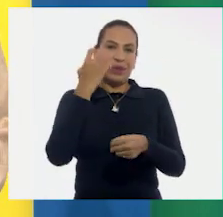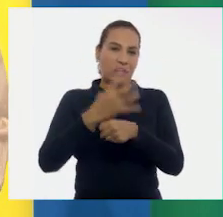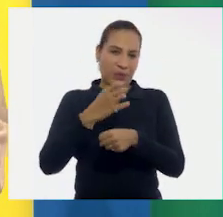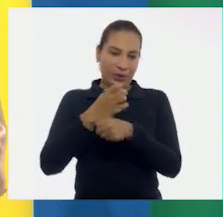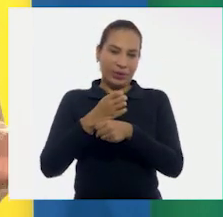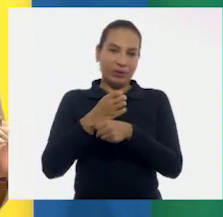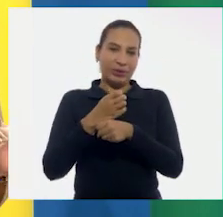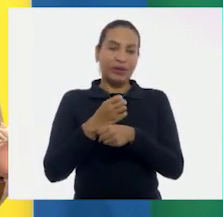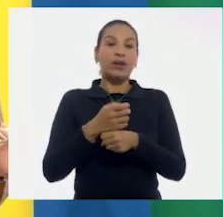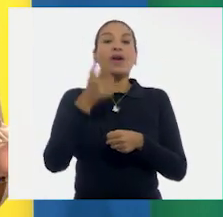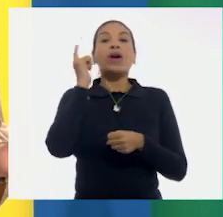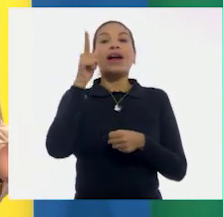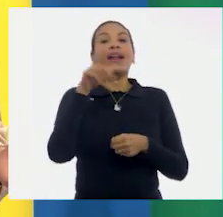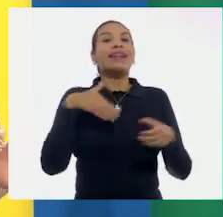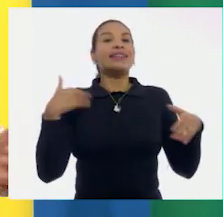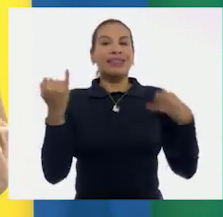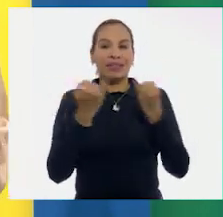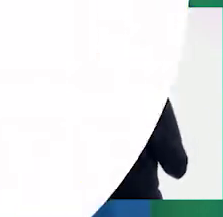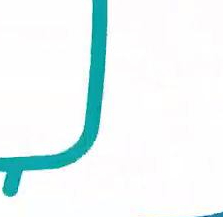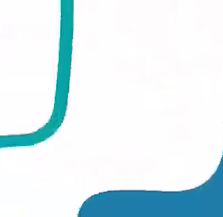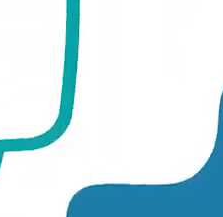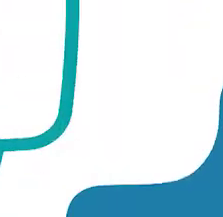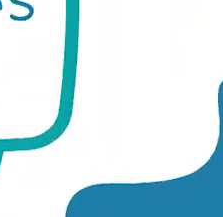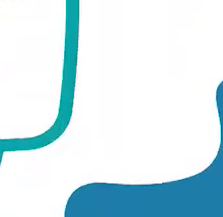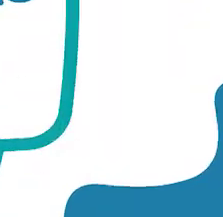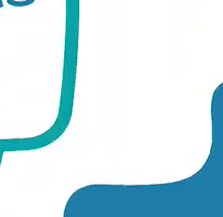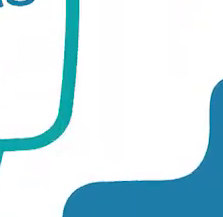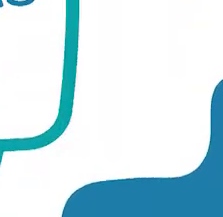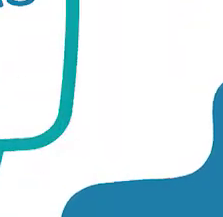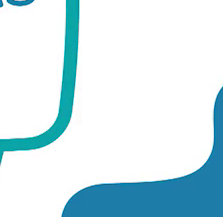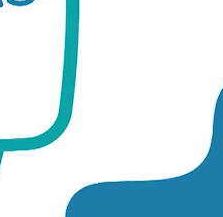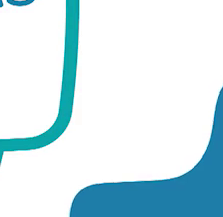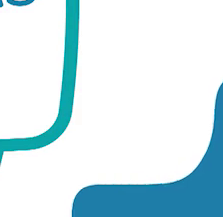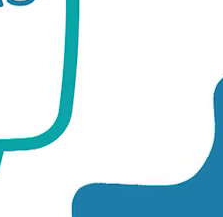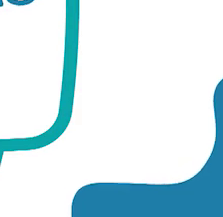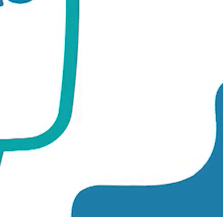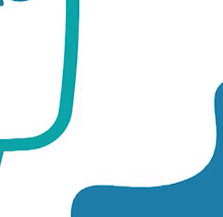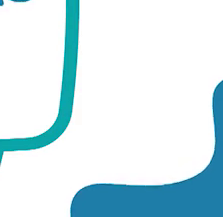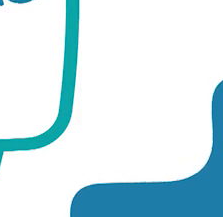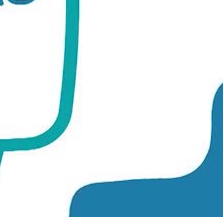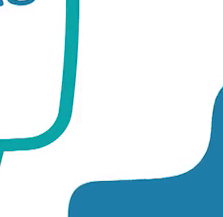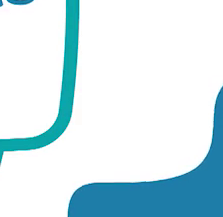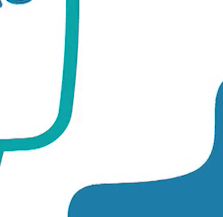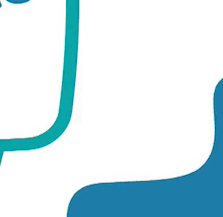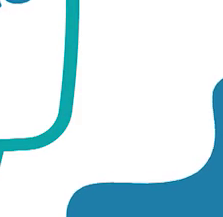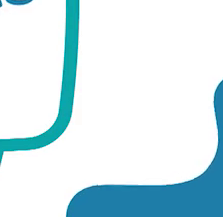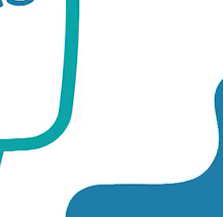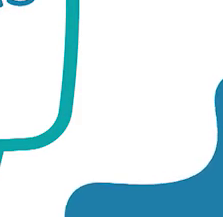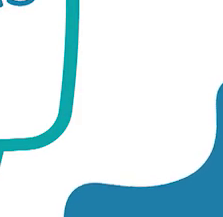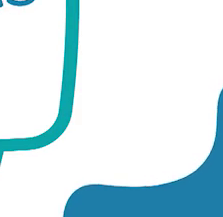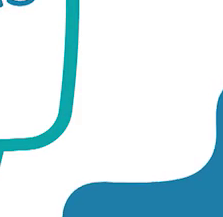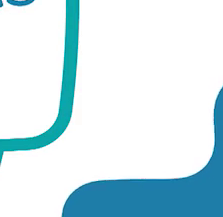grado. Espero lo hayan disfrutado tanto como nosotros. A continuación,